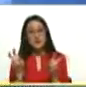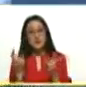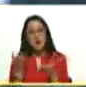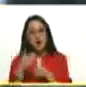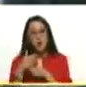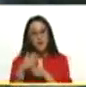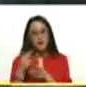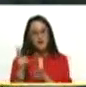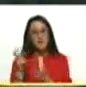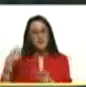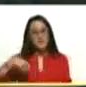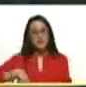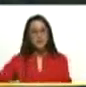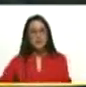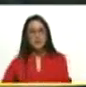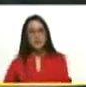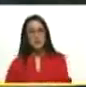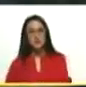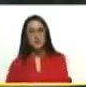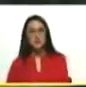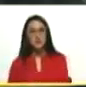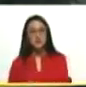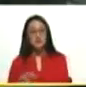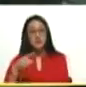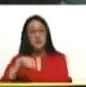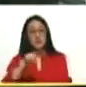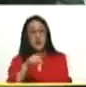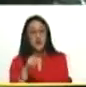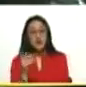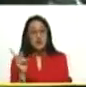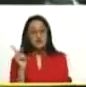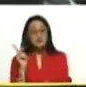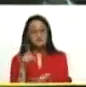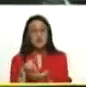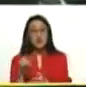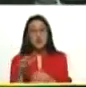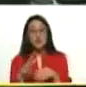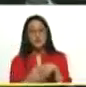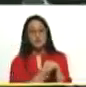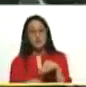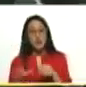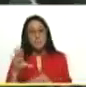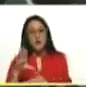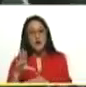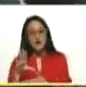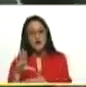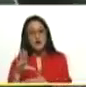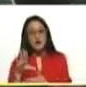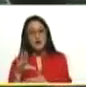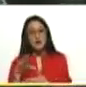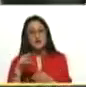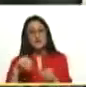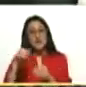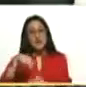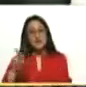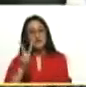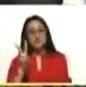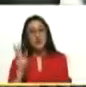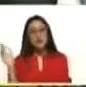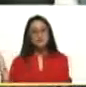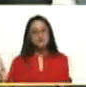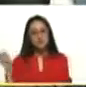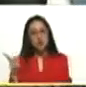comparten inversiones, así que cuando ustedes vienen a Sudamérica, a territorio de Venezuela, a traer su